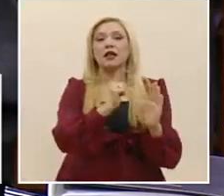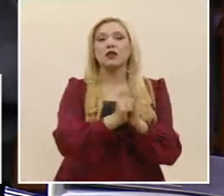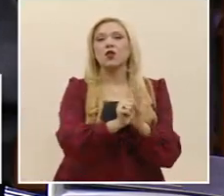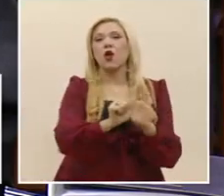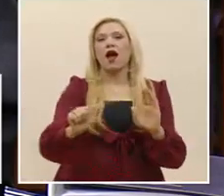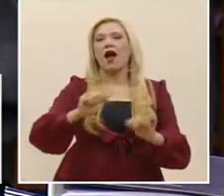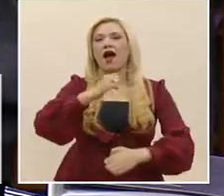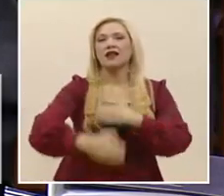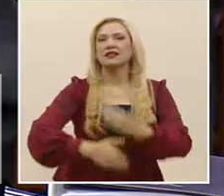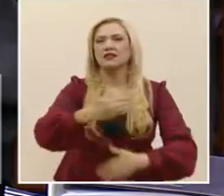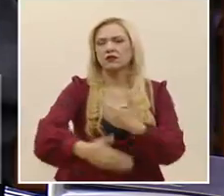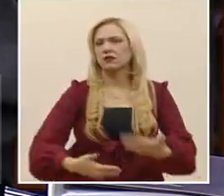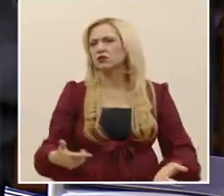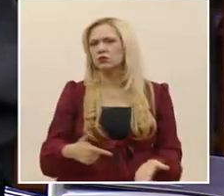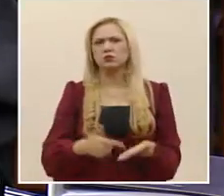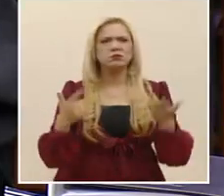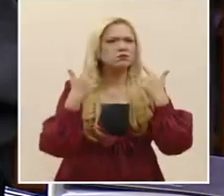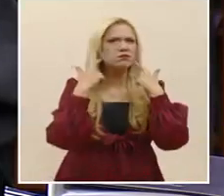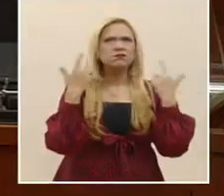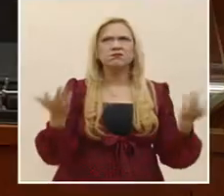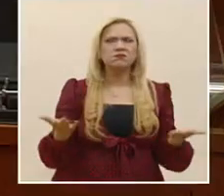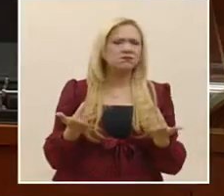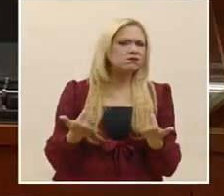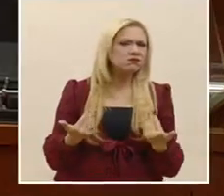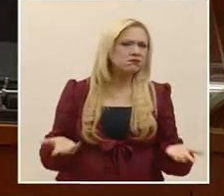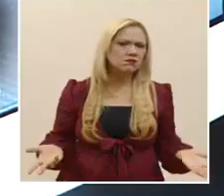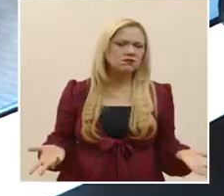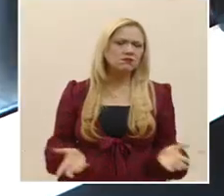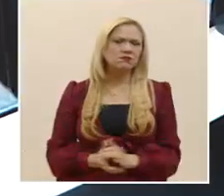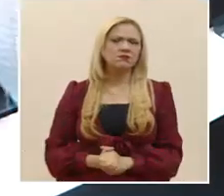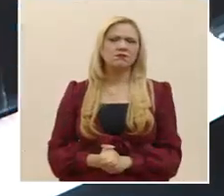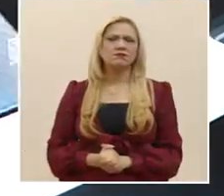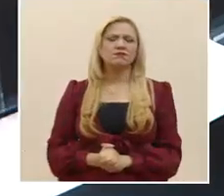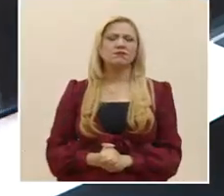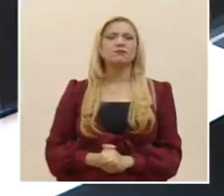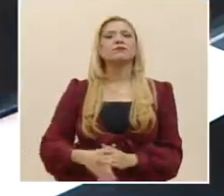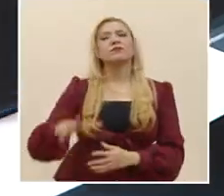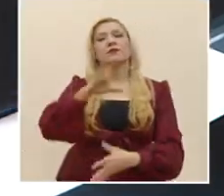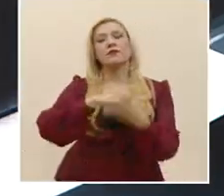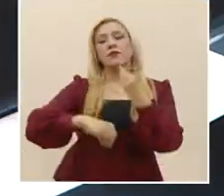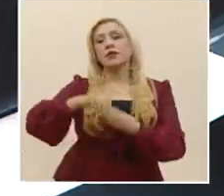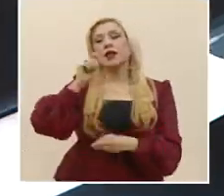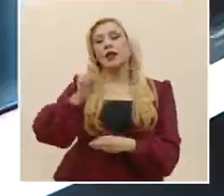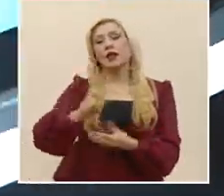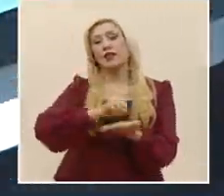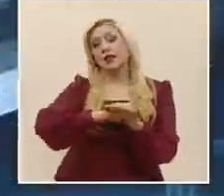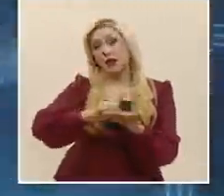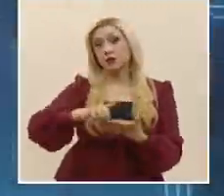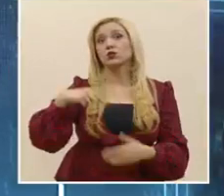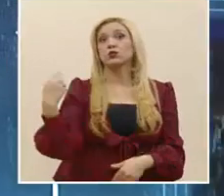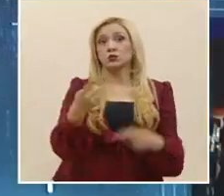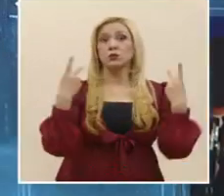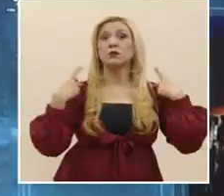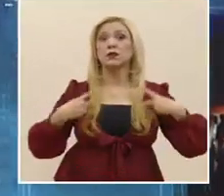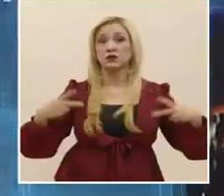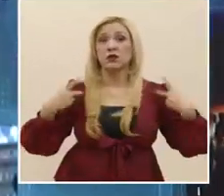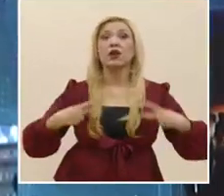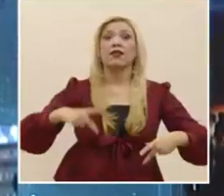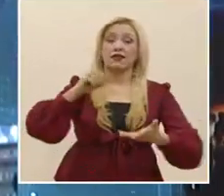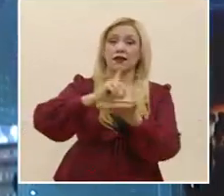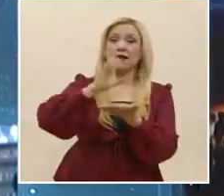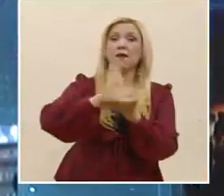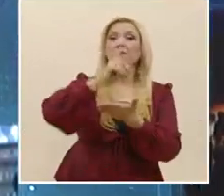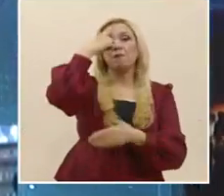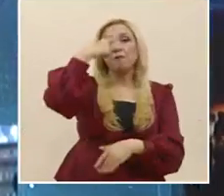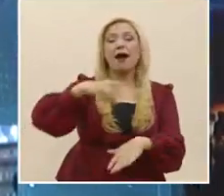de archivos en la legislación chapaneca. El derecho a la movilidad de personas con discapacidad en el